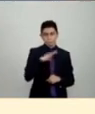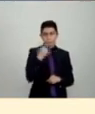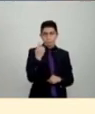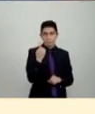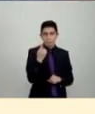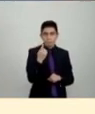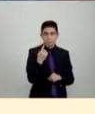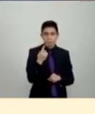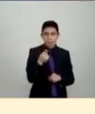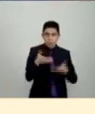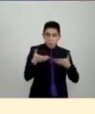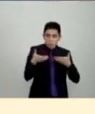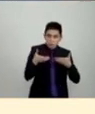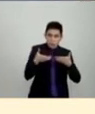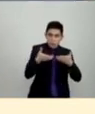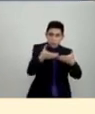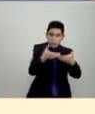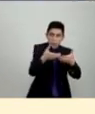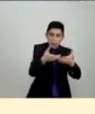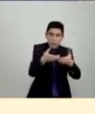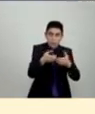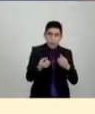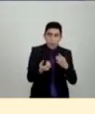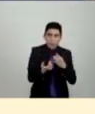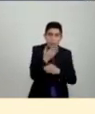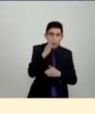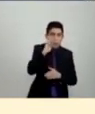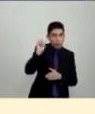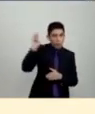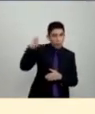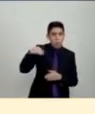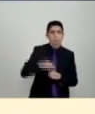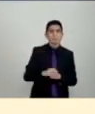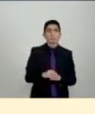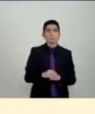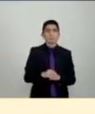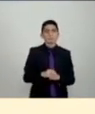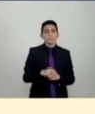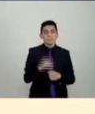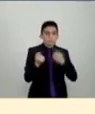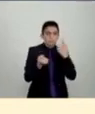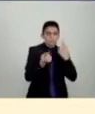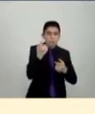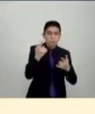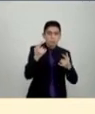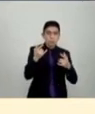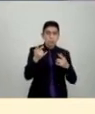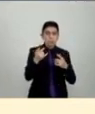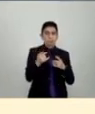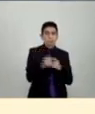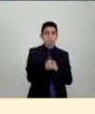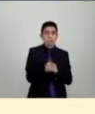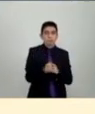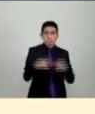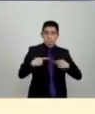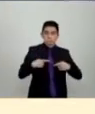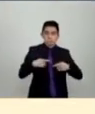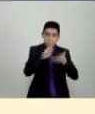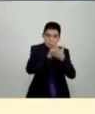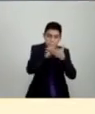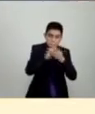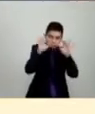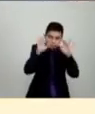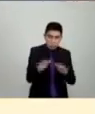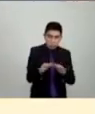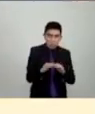un camino que surge, el boom tiene unos temas, hay unos autores que son de esa misma generación, pero que no tienen